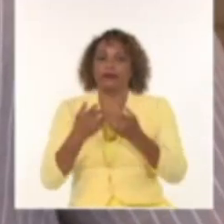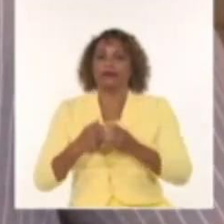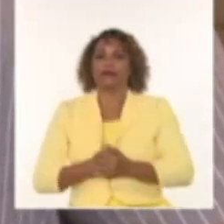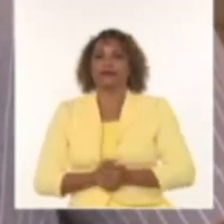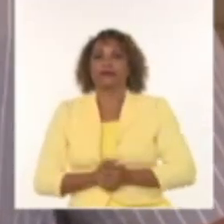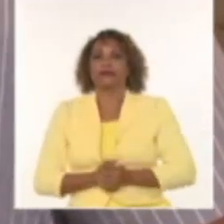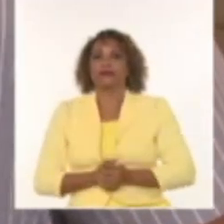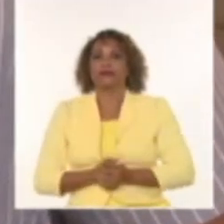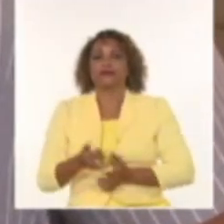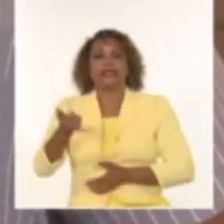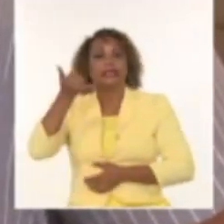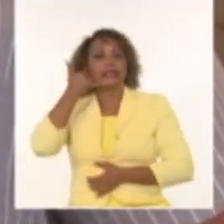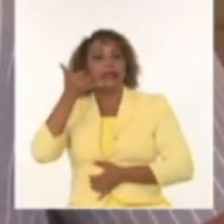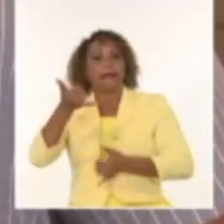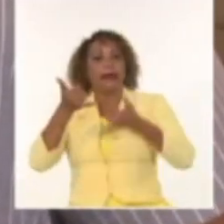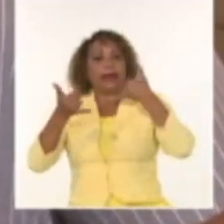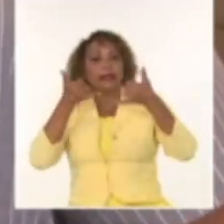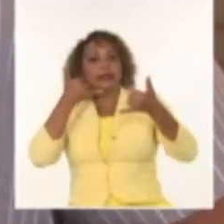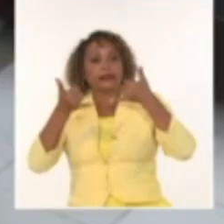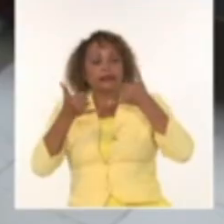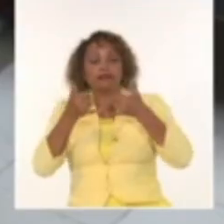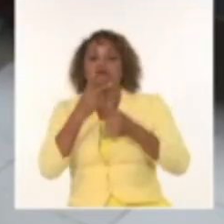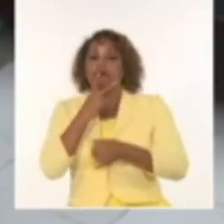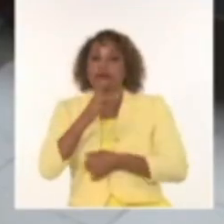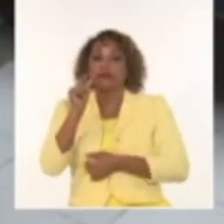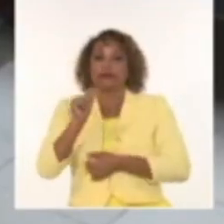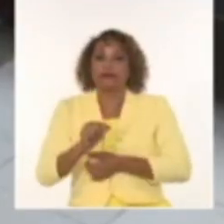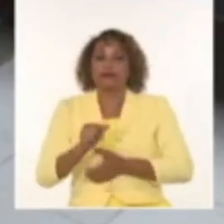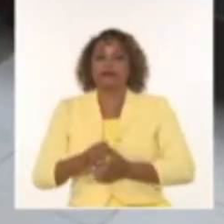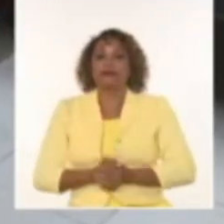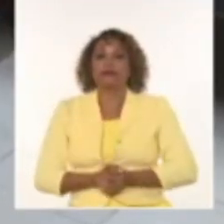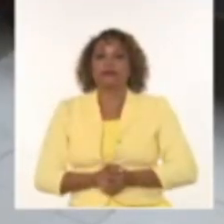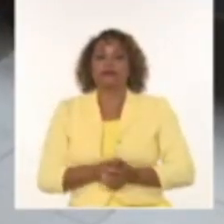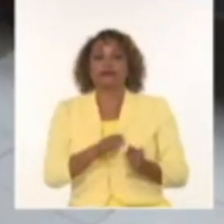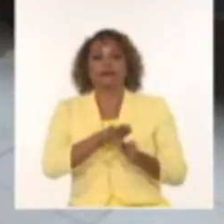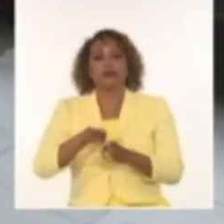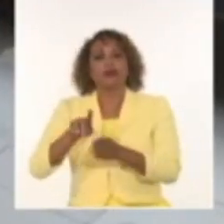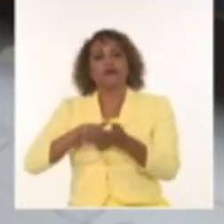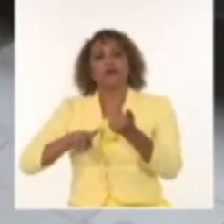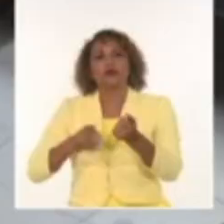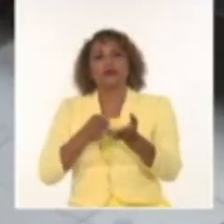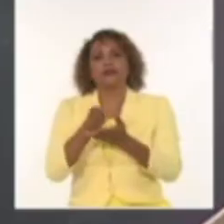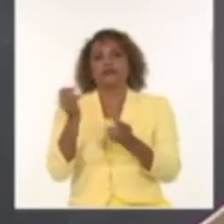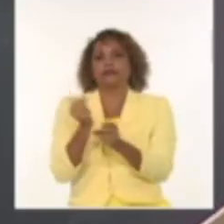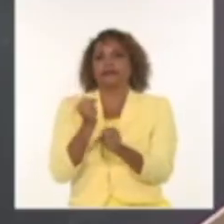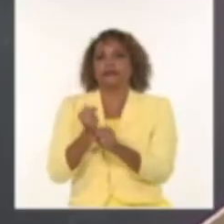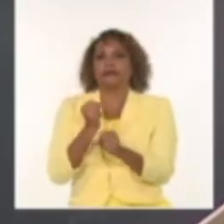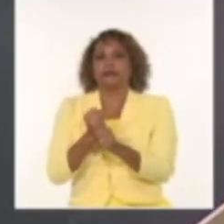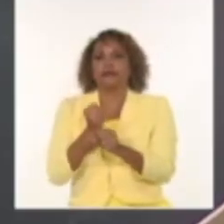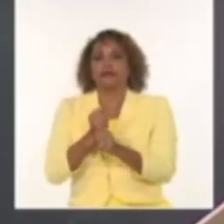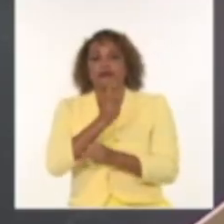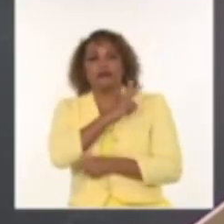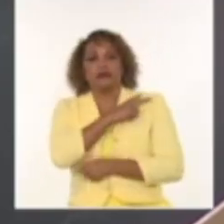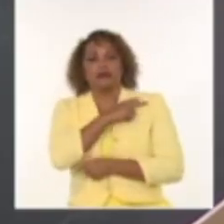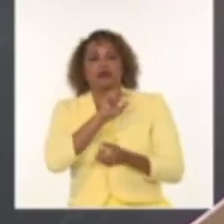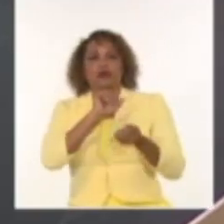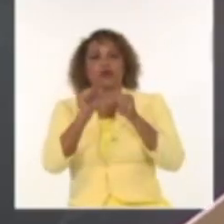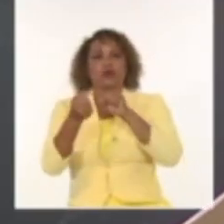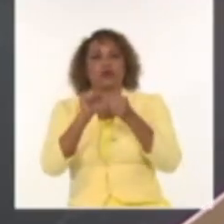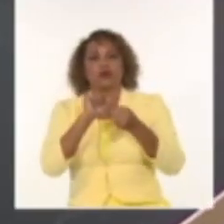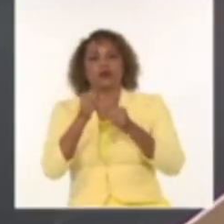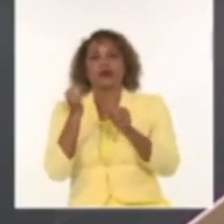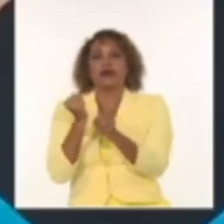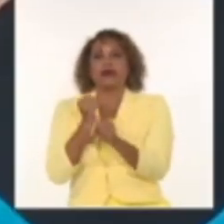las líneas telefónicas, para atender estos casos. En la provincia se trabaja por parte de los organismos reguladores de la